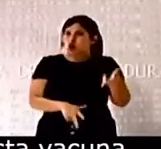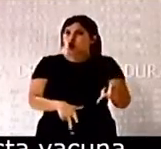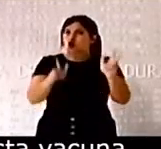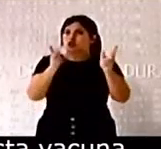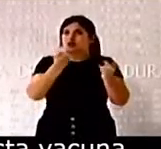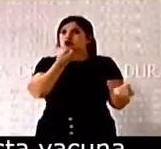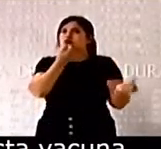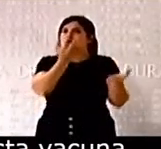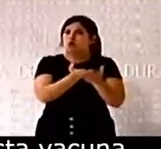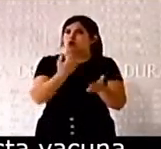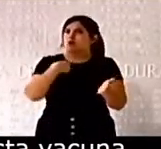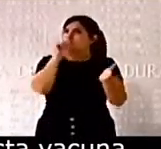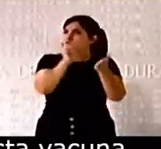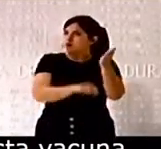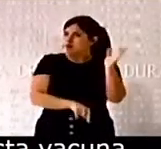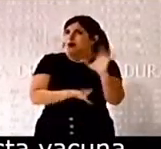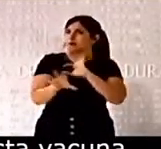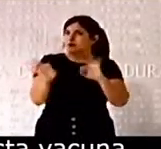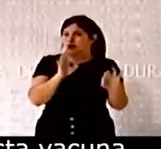el consentimiento informado.